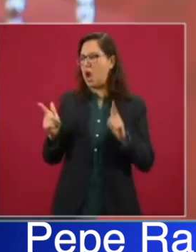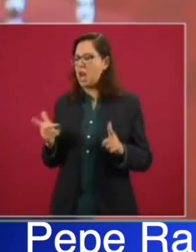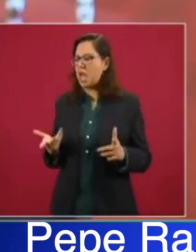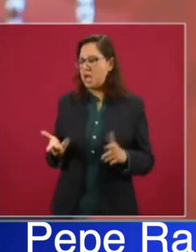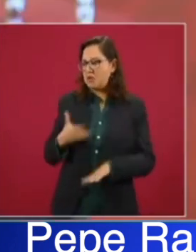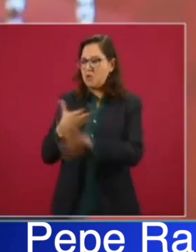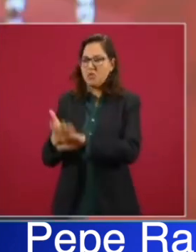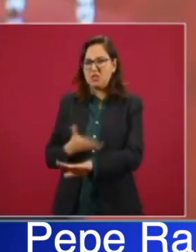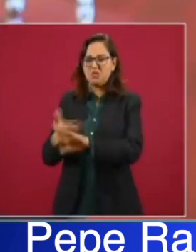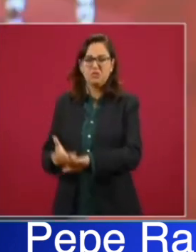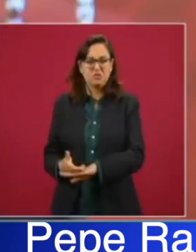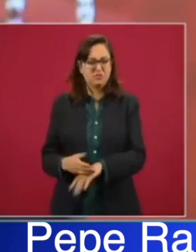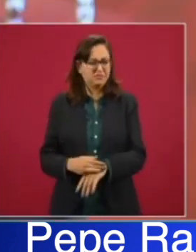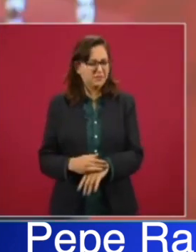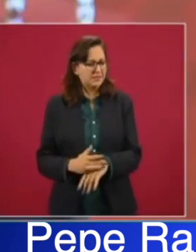hacerse